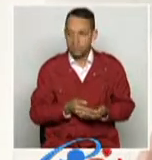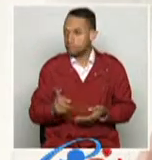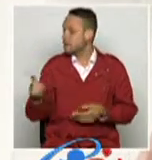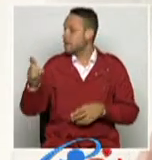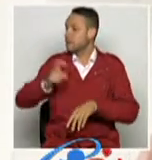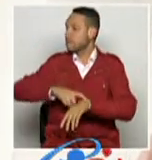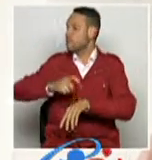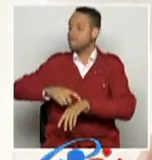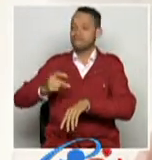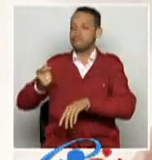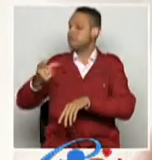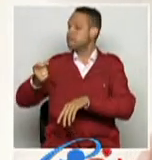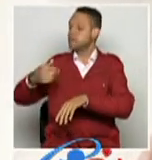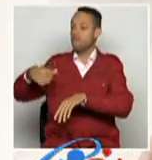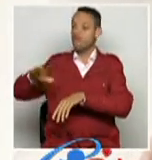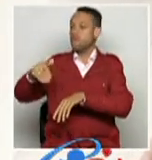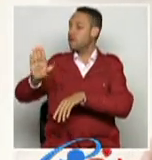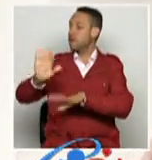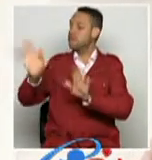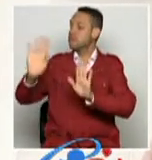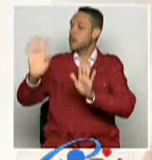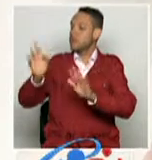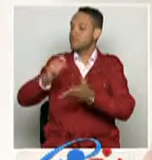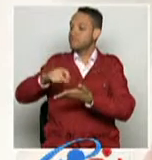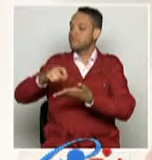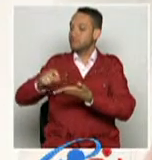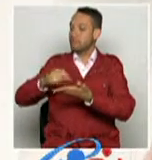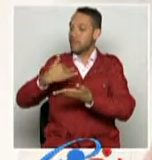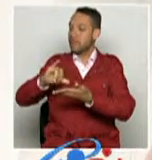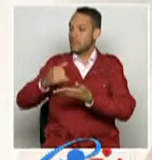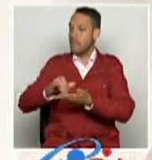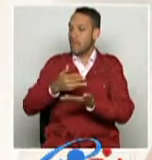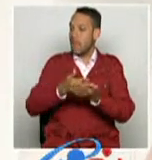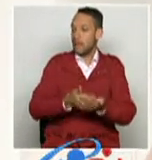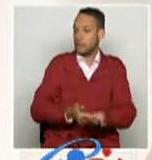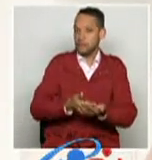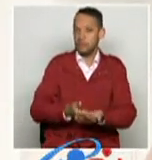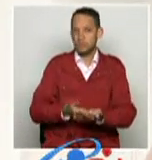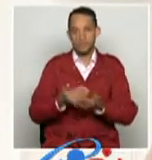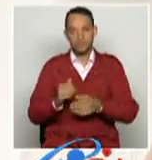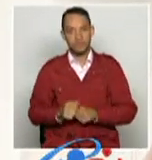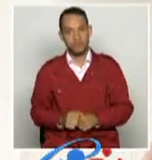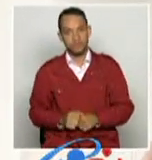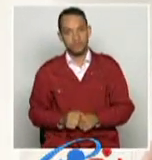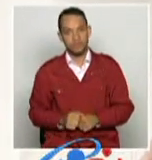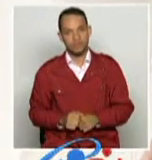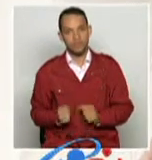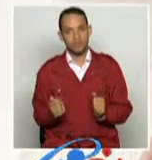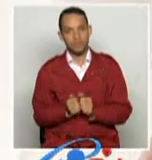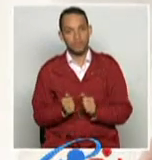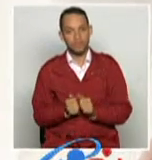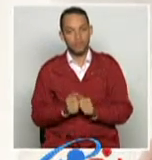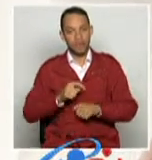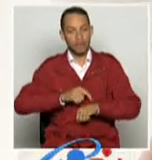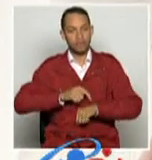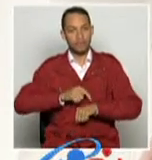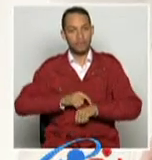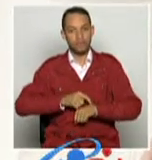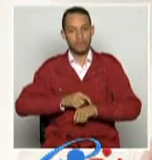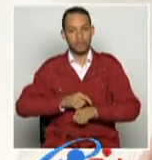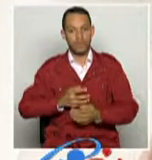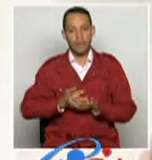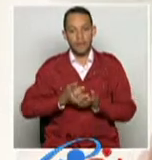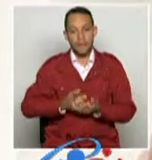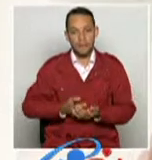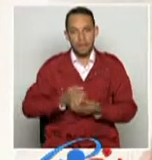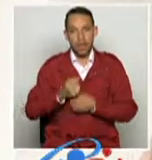que ya está despachada, que no tenía nada que ver con eso, que me llamó de un internista. ¿Que a estas alturas de la vida para qué